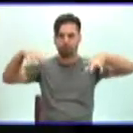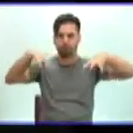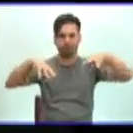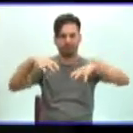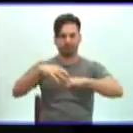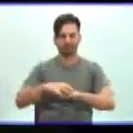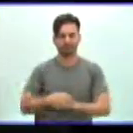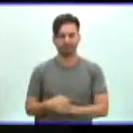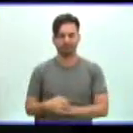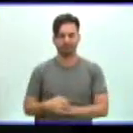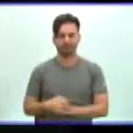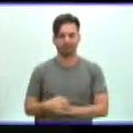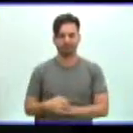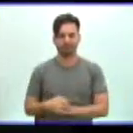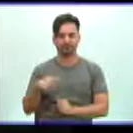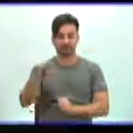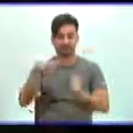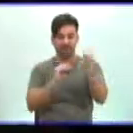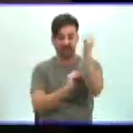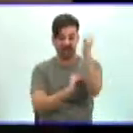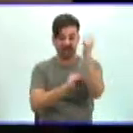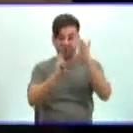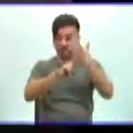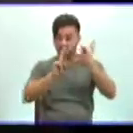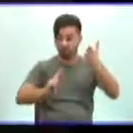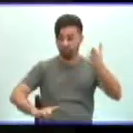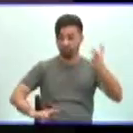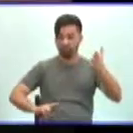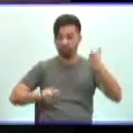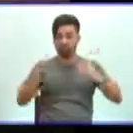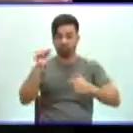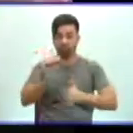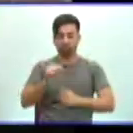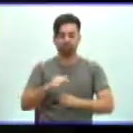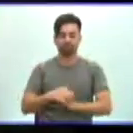La energía liberada durante una tormenta eléctrica es sobrecogedora.